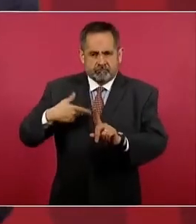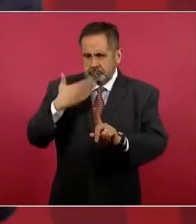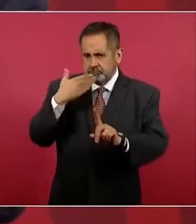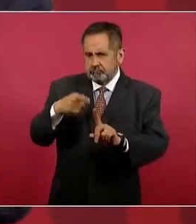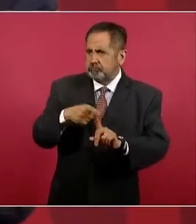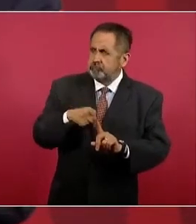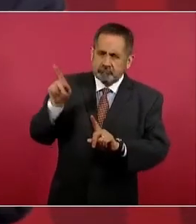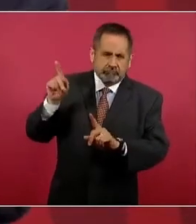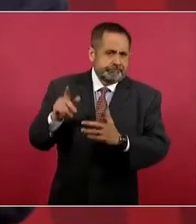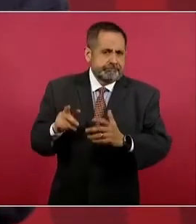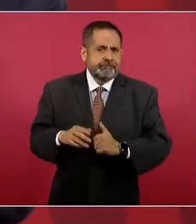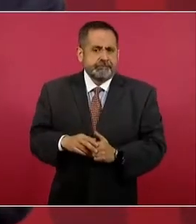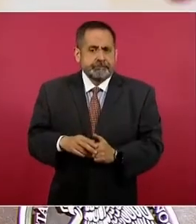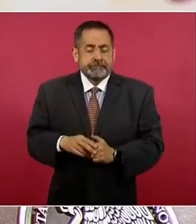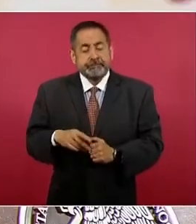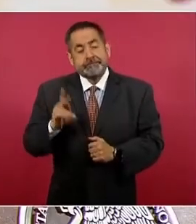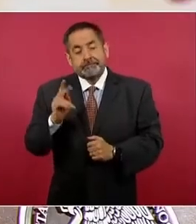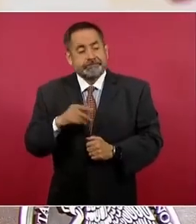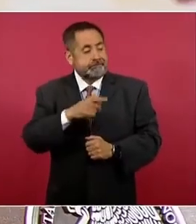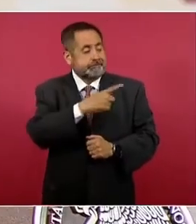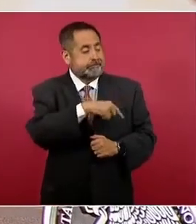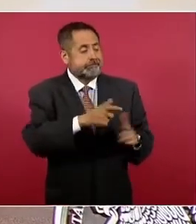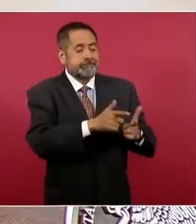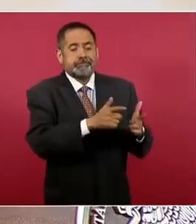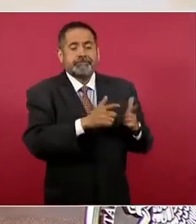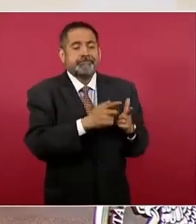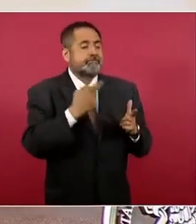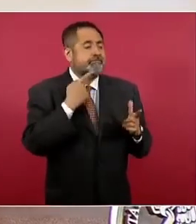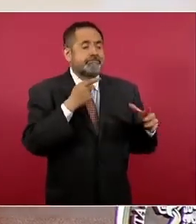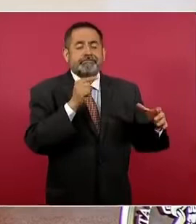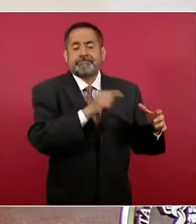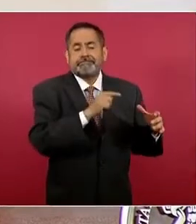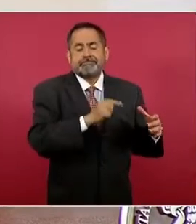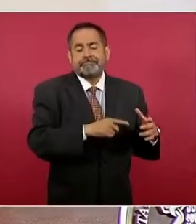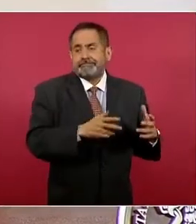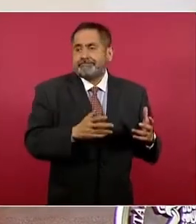están actuando los partidos